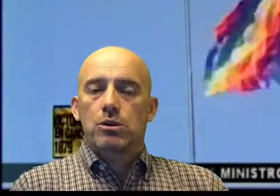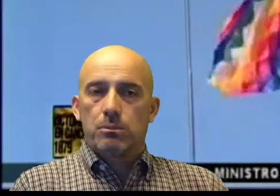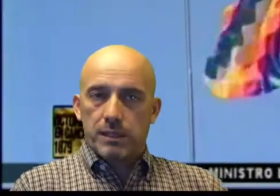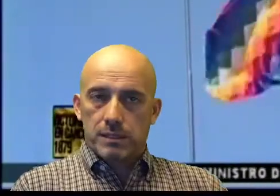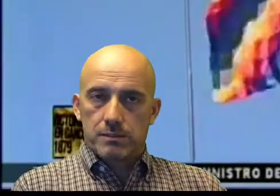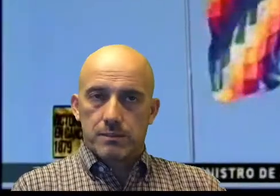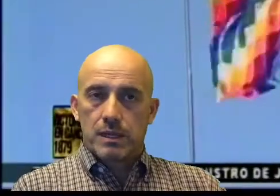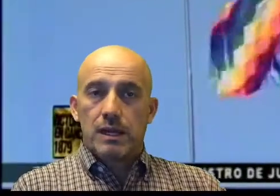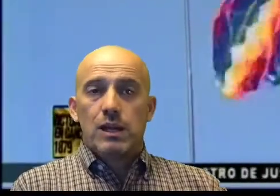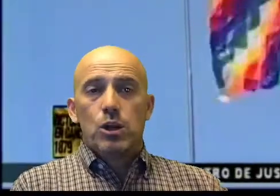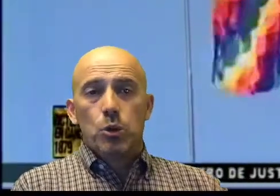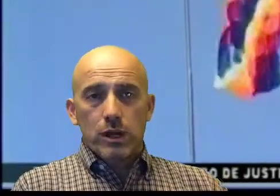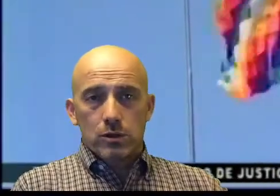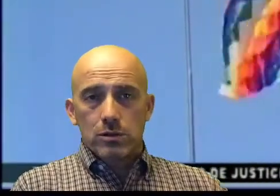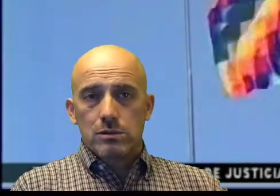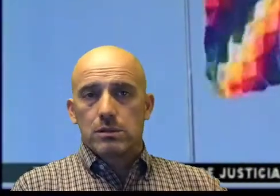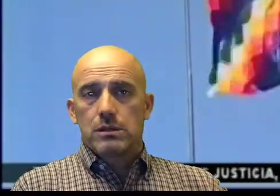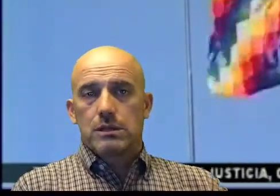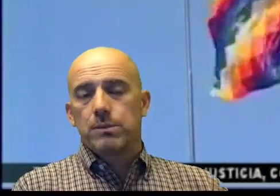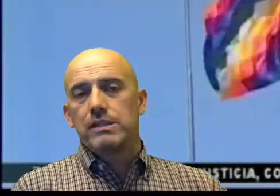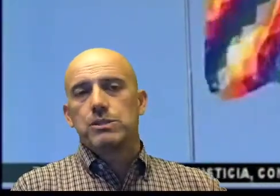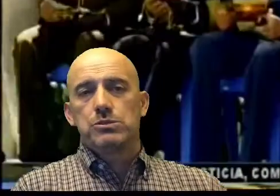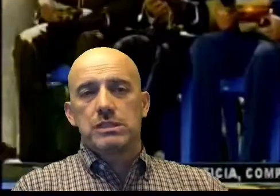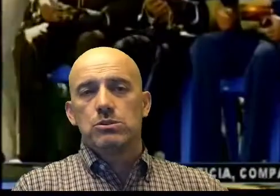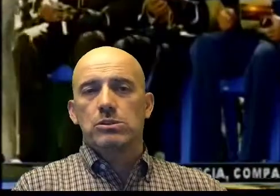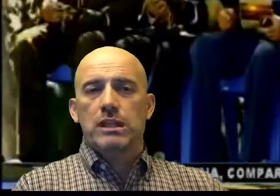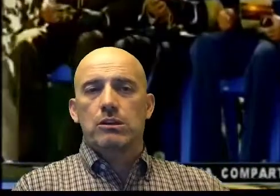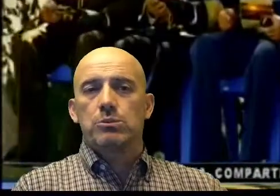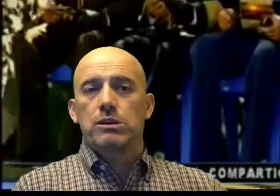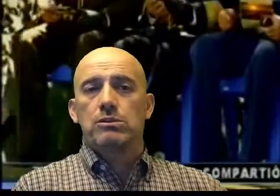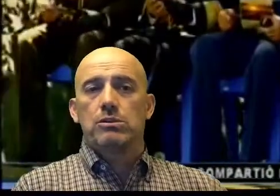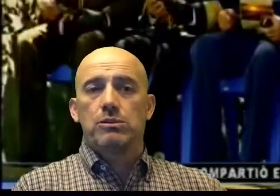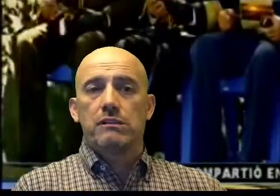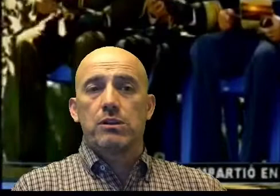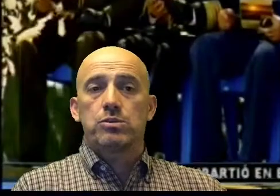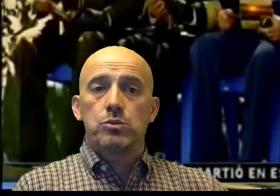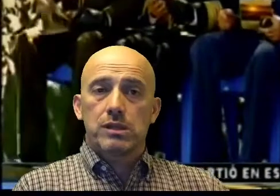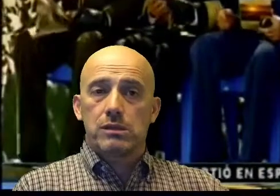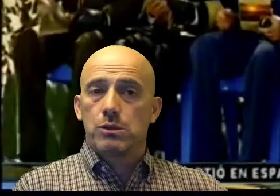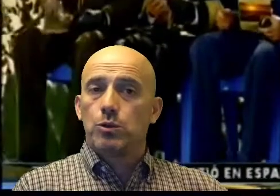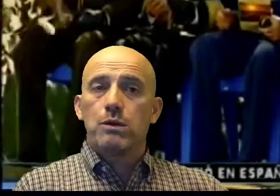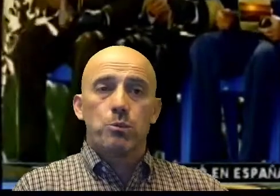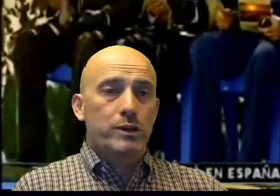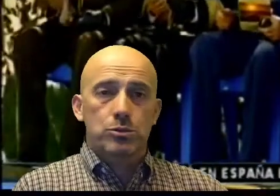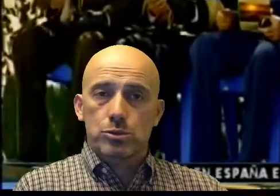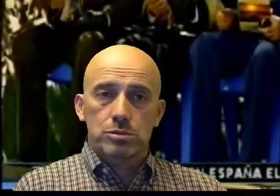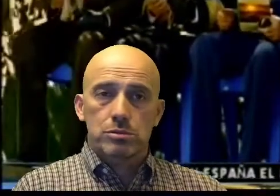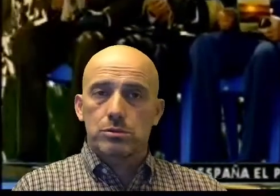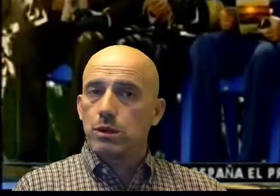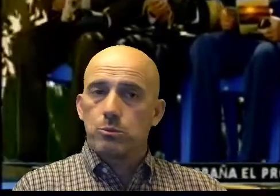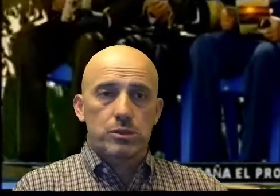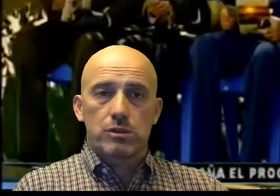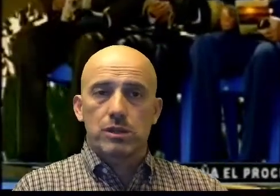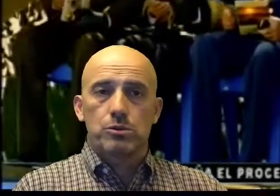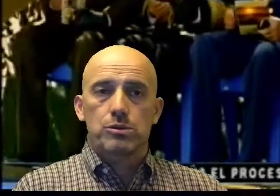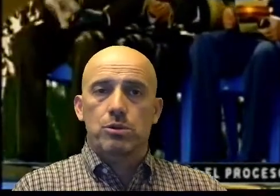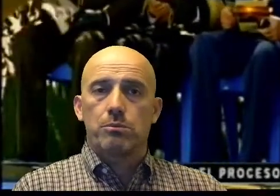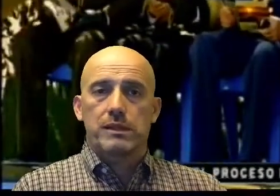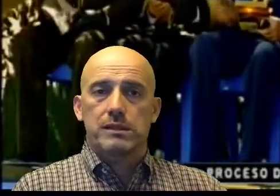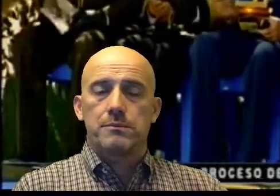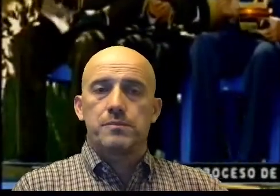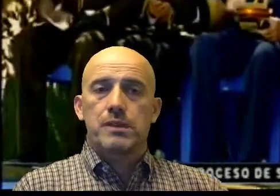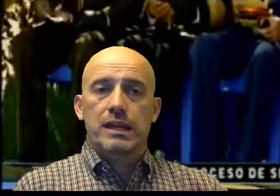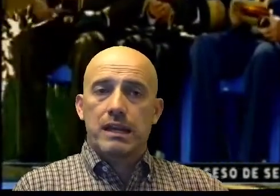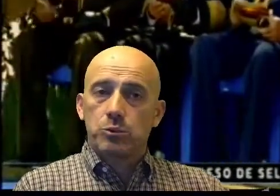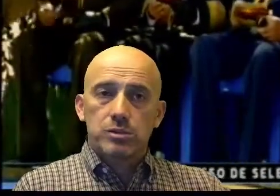de dentro del combate luego después de destruir si vio atrás que los usan de los fundir ya nos huyen no hay muertos no hay muertos en ningunos